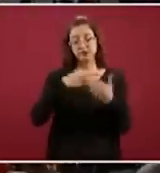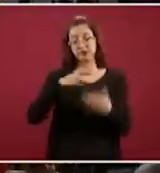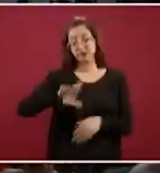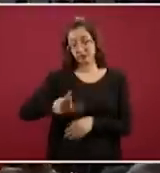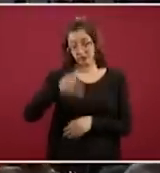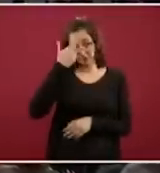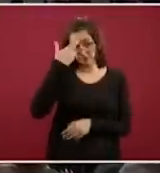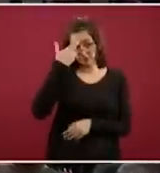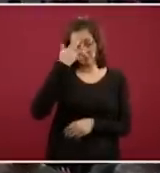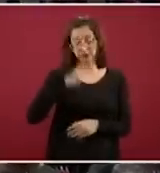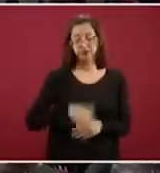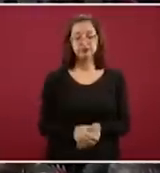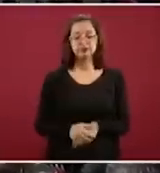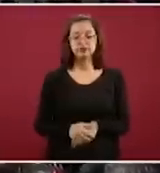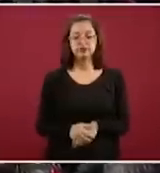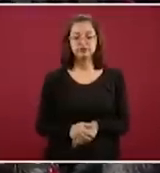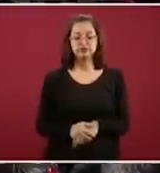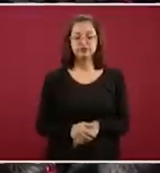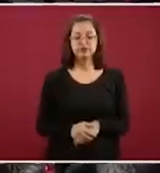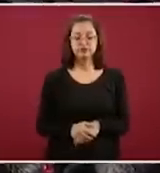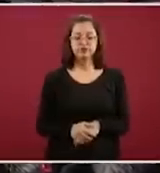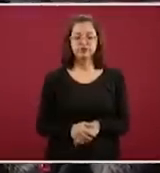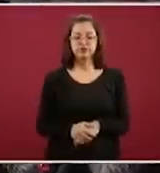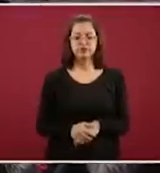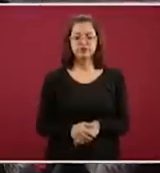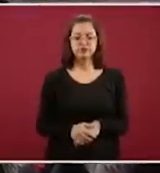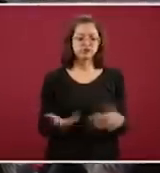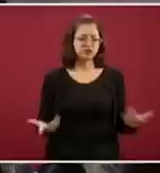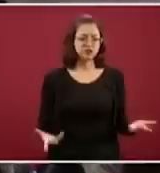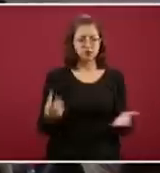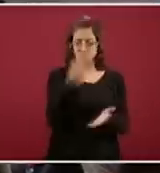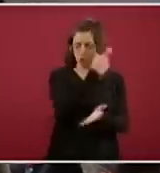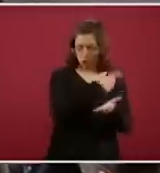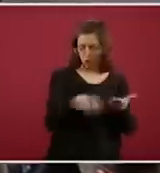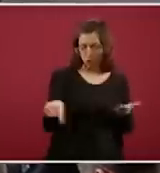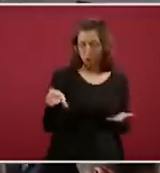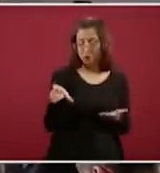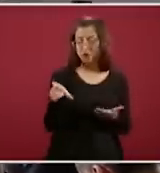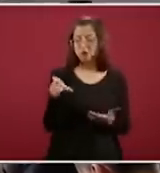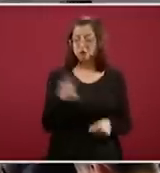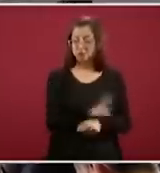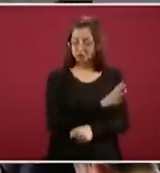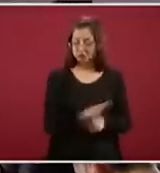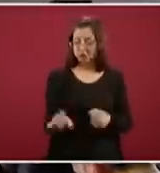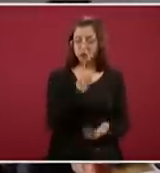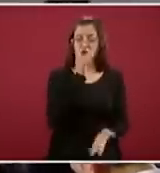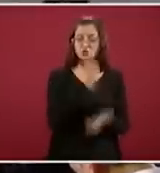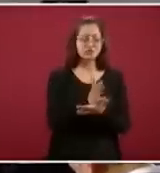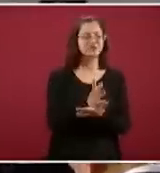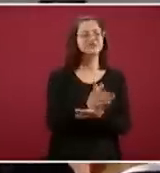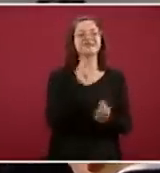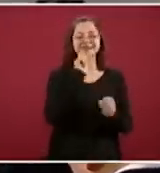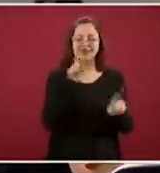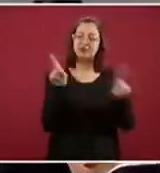no solo es obtener un bien, sino hacer el